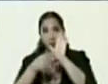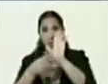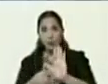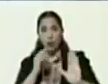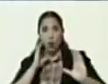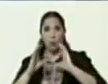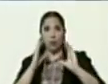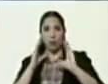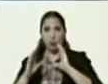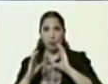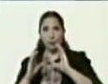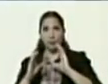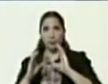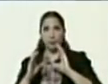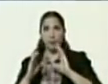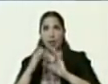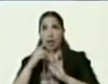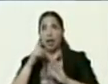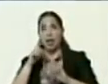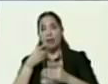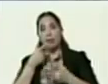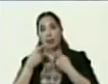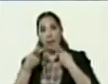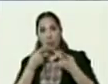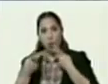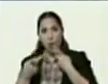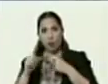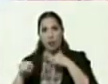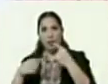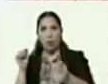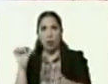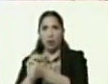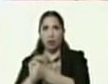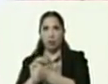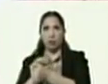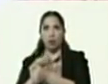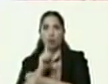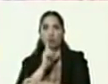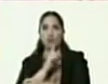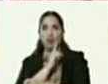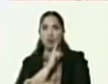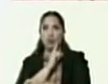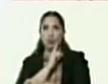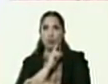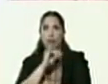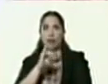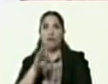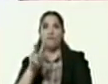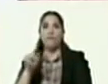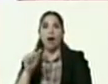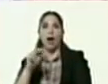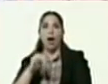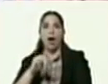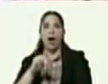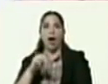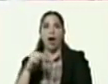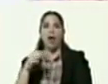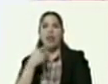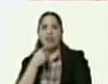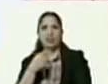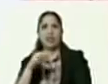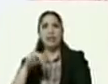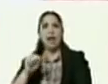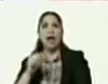comunicación el testimonio, luego de la captura, del llamado Iván Pozo, alias Nandito,